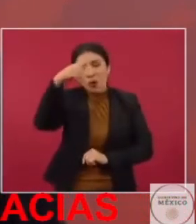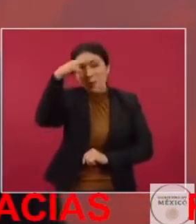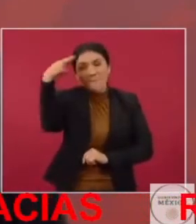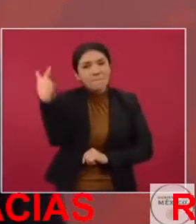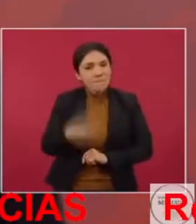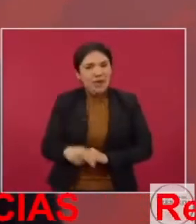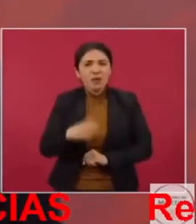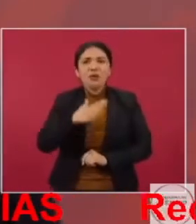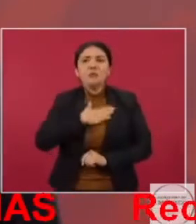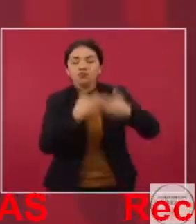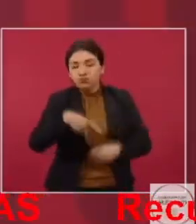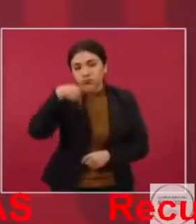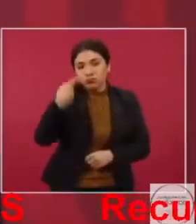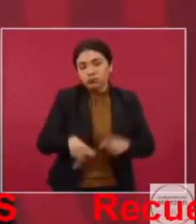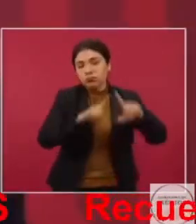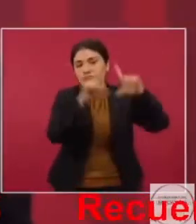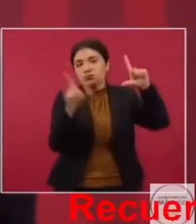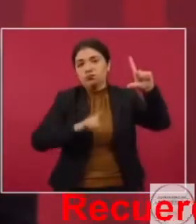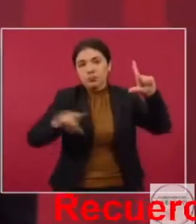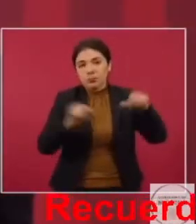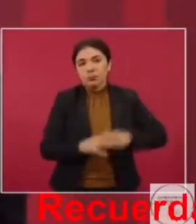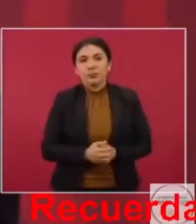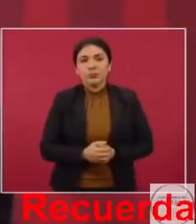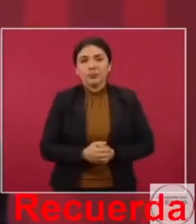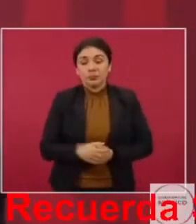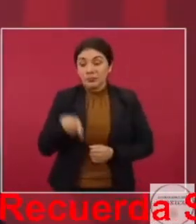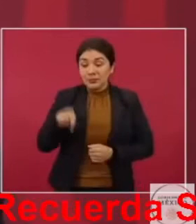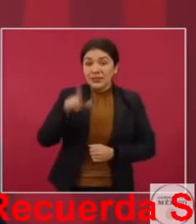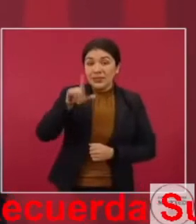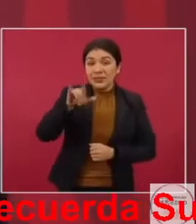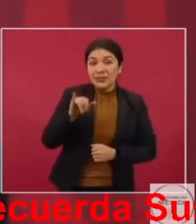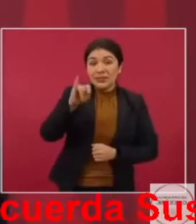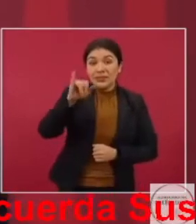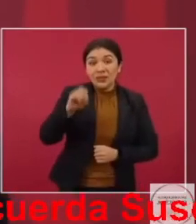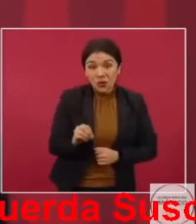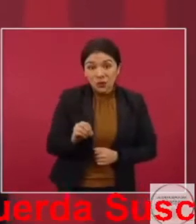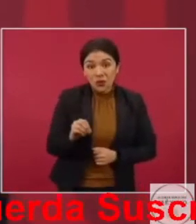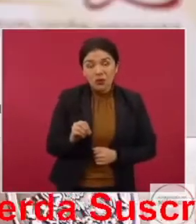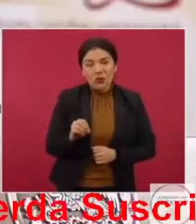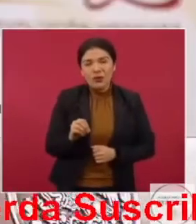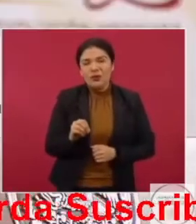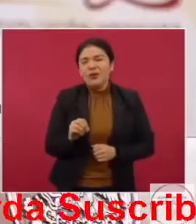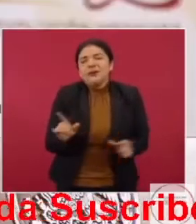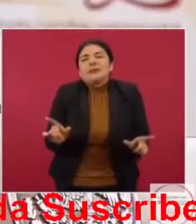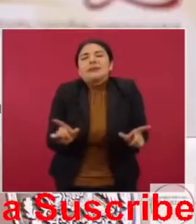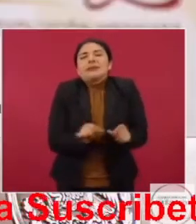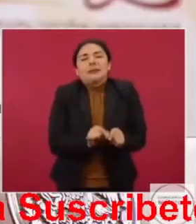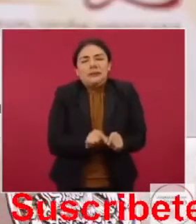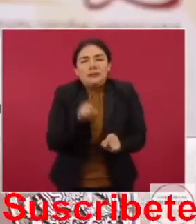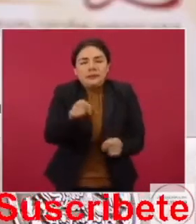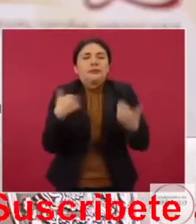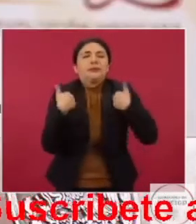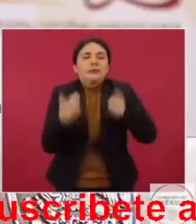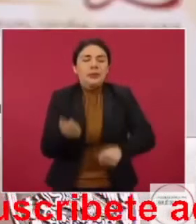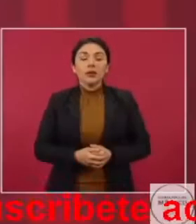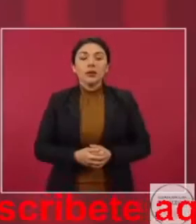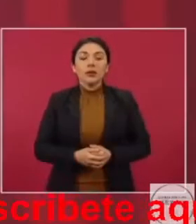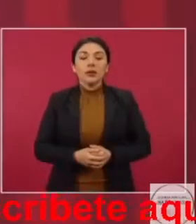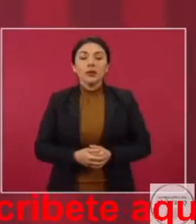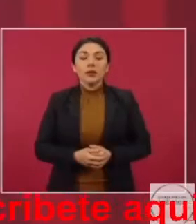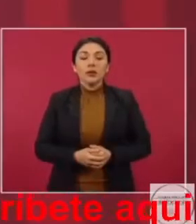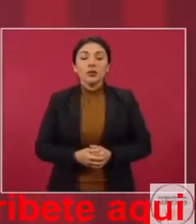nuestra soberanía el litio ya para qué se entienda bien